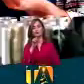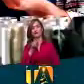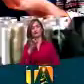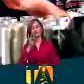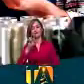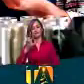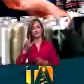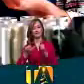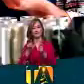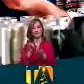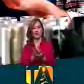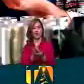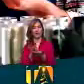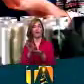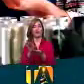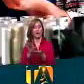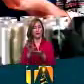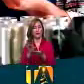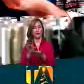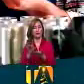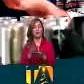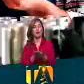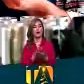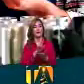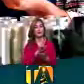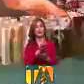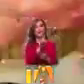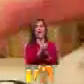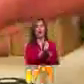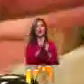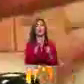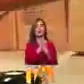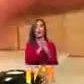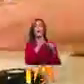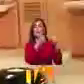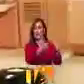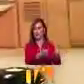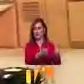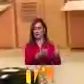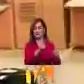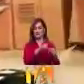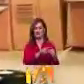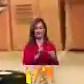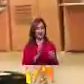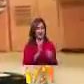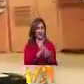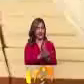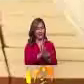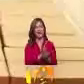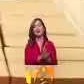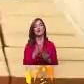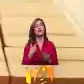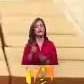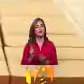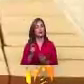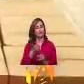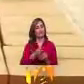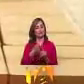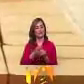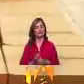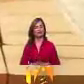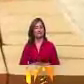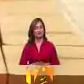344.833 personas se sumaron a los trabajadores con empleo adecuado en un año. Y si bien en términos generales en el 2021 existió una